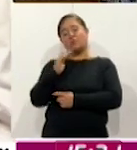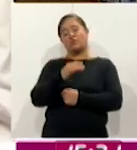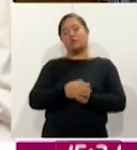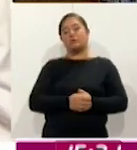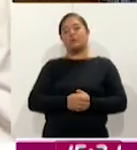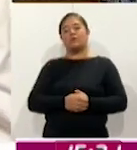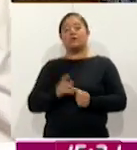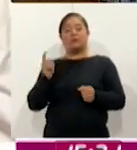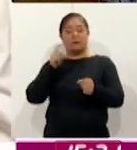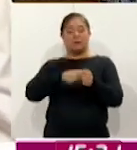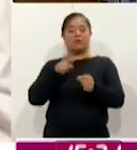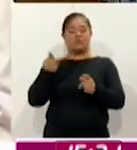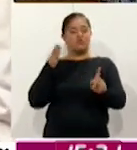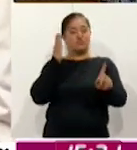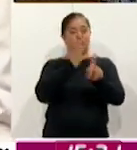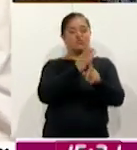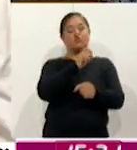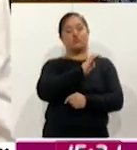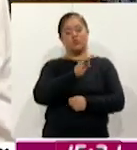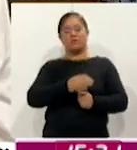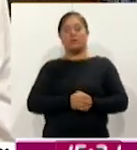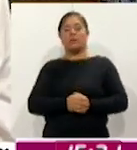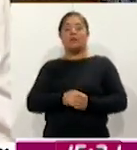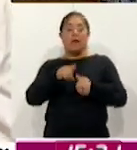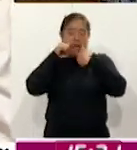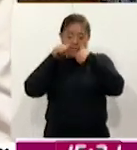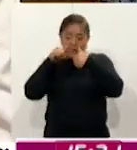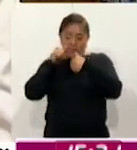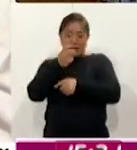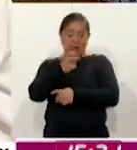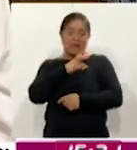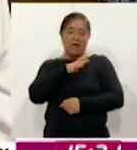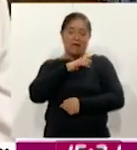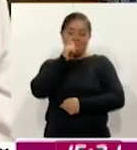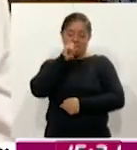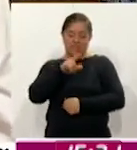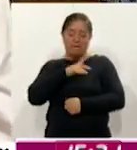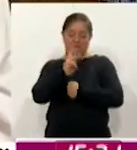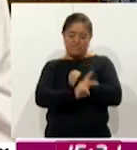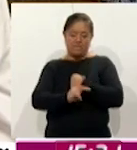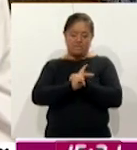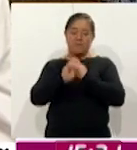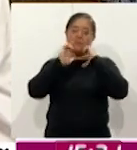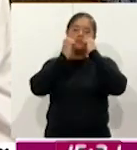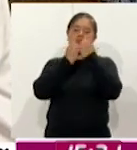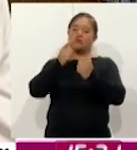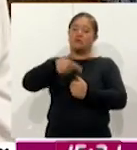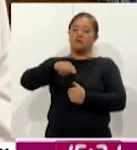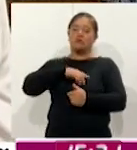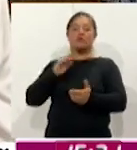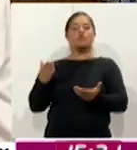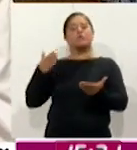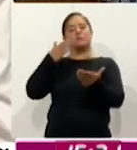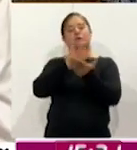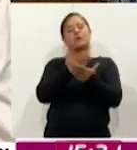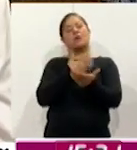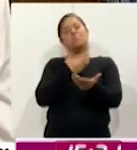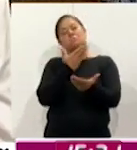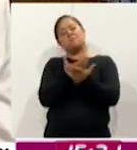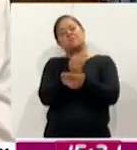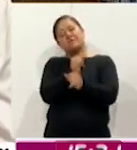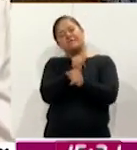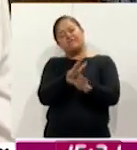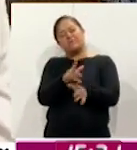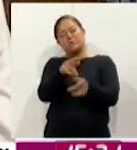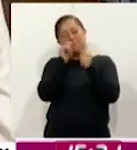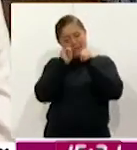cuales se pueden dirigir y ahí les pueden atender. También tenemos plazas comunitarias que también pueden llegar y pedir informes y también los van a